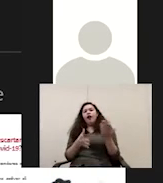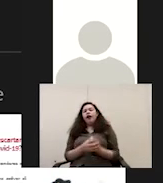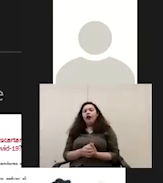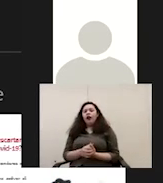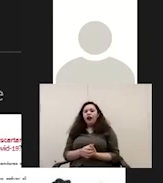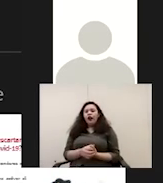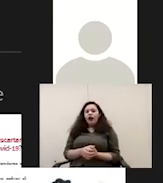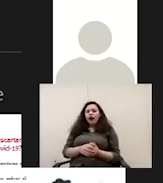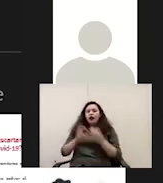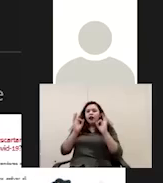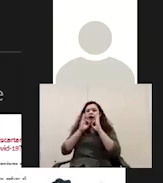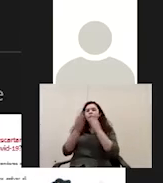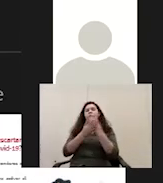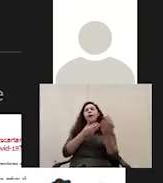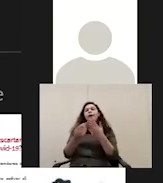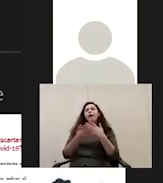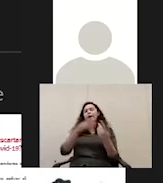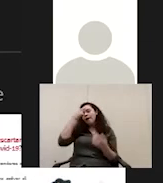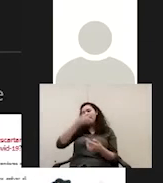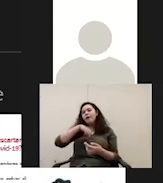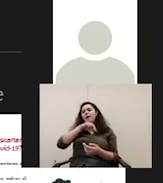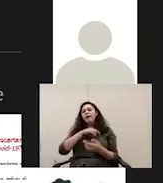una forma de actuar en el momento en el que nosotros